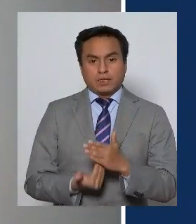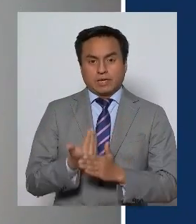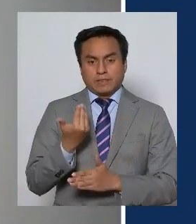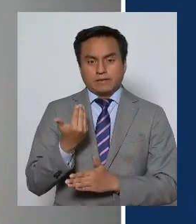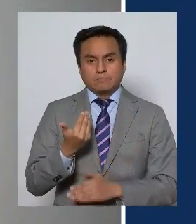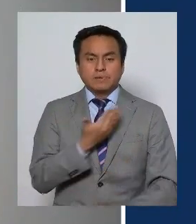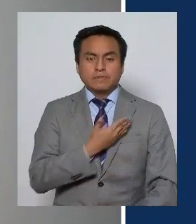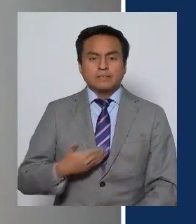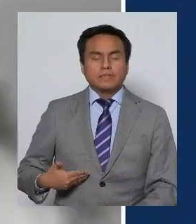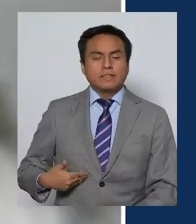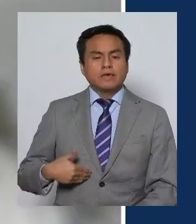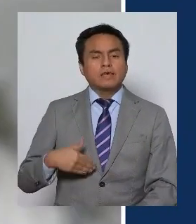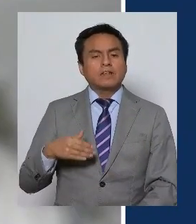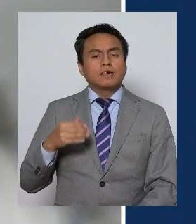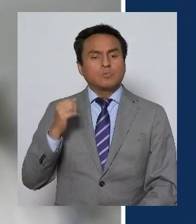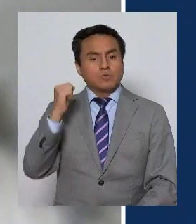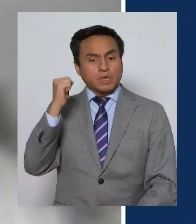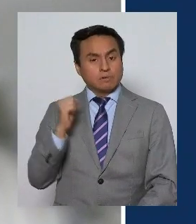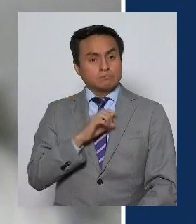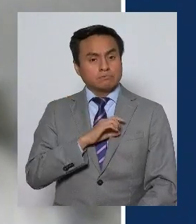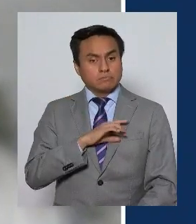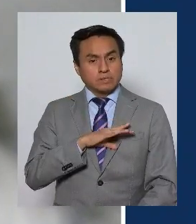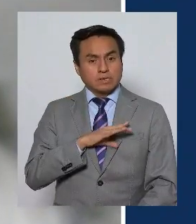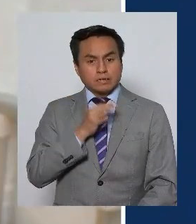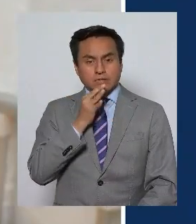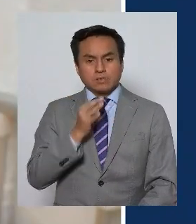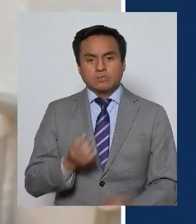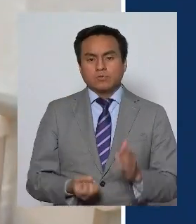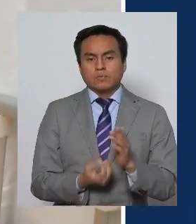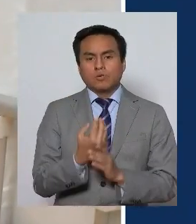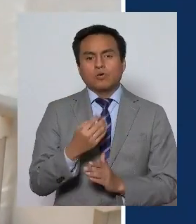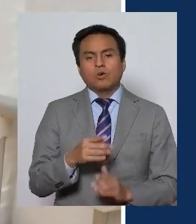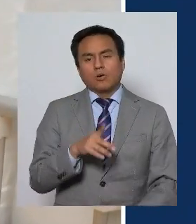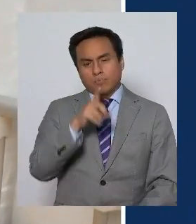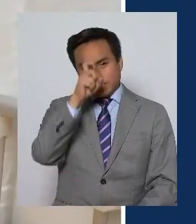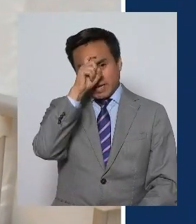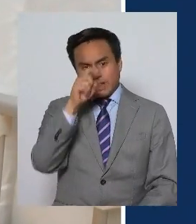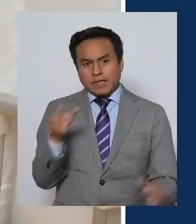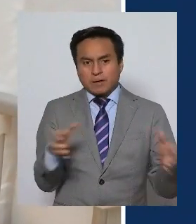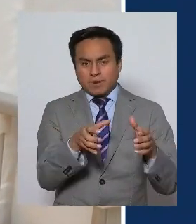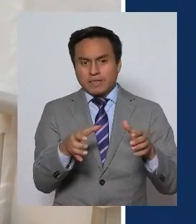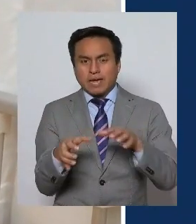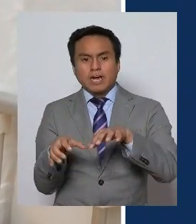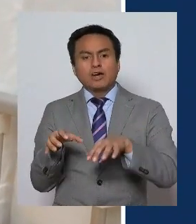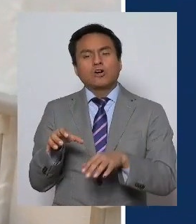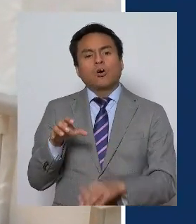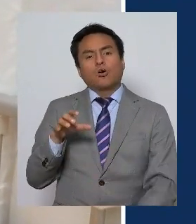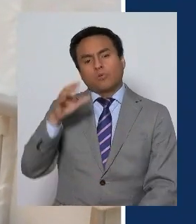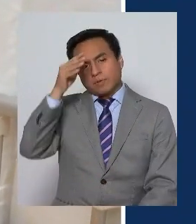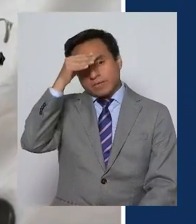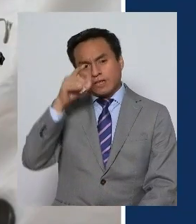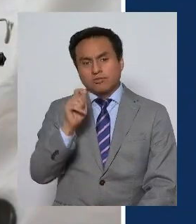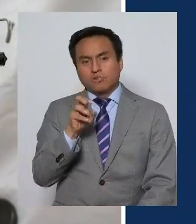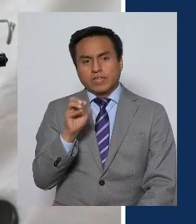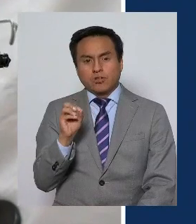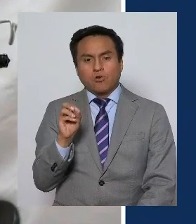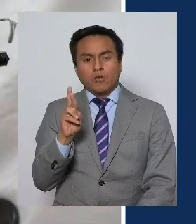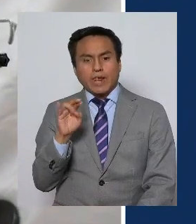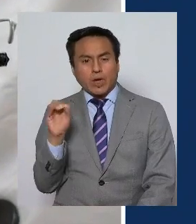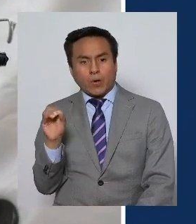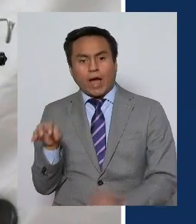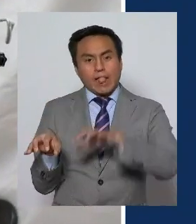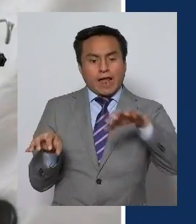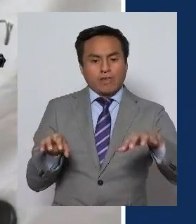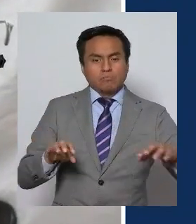el presidente de la República inauguró el nuevo hospital de campaña al costado del Hospital Sodre del Río para recibir pacientes